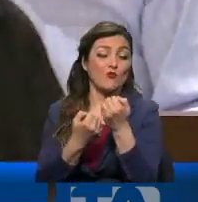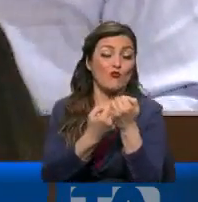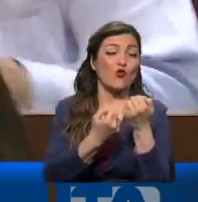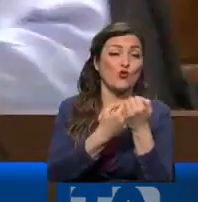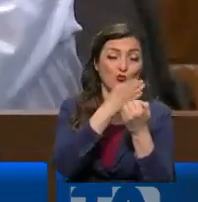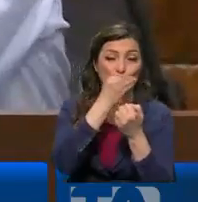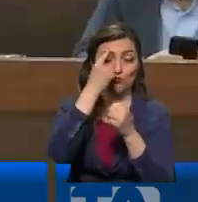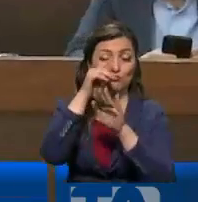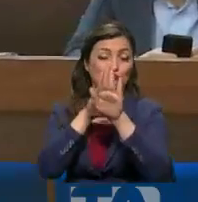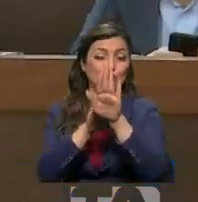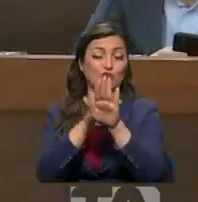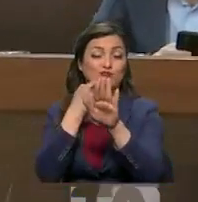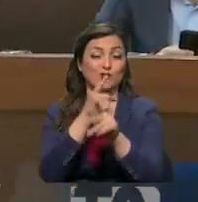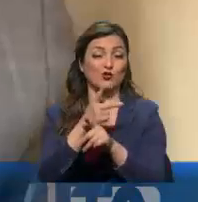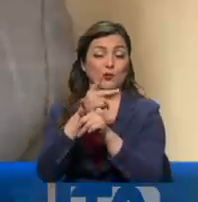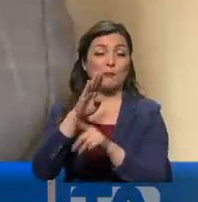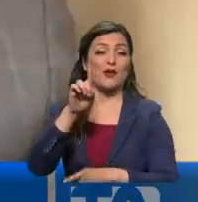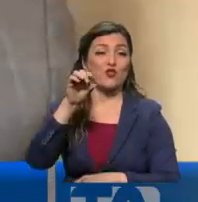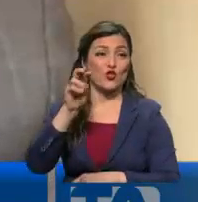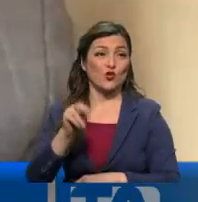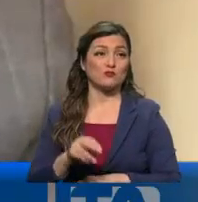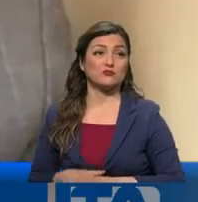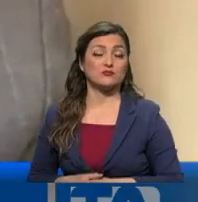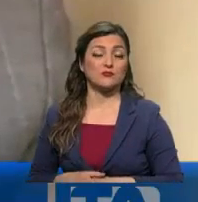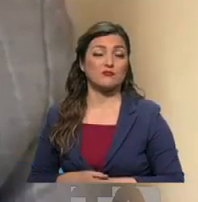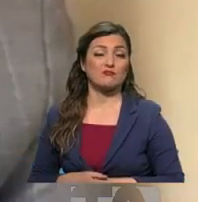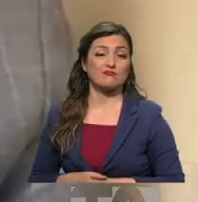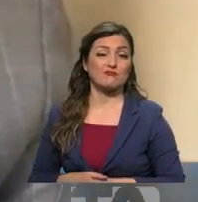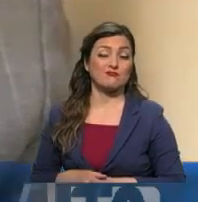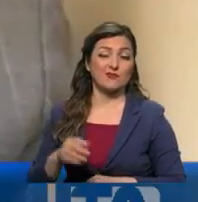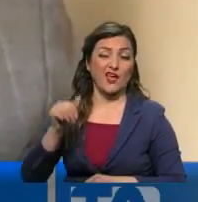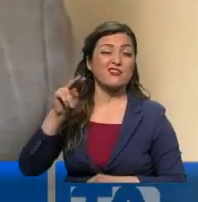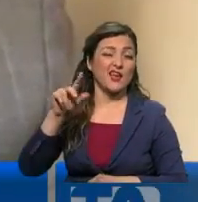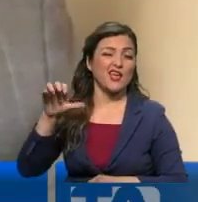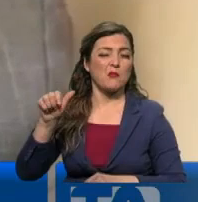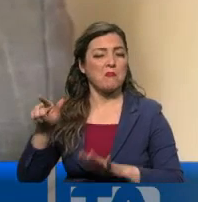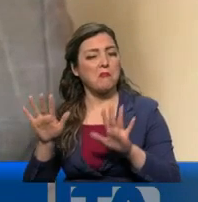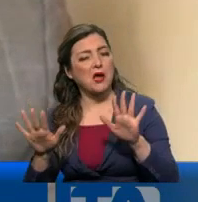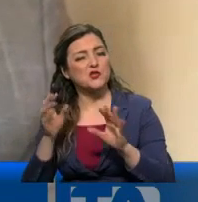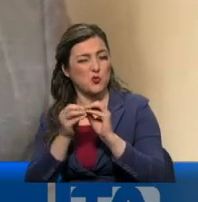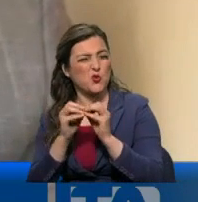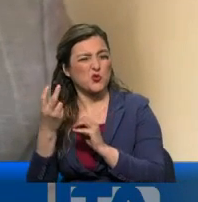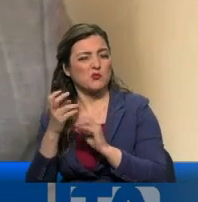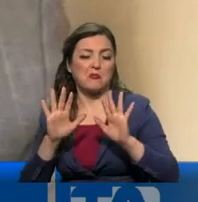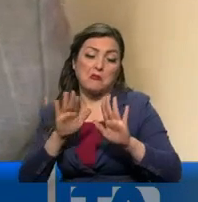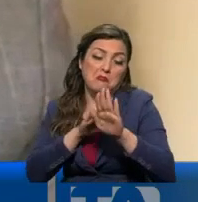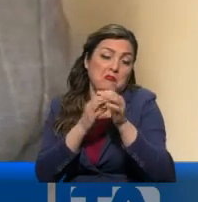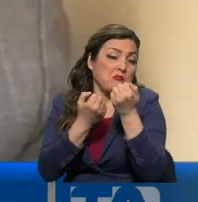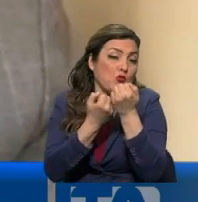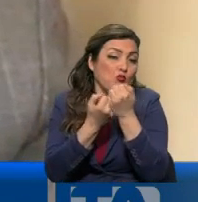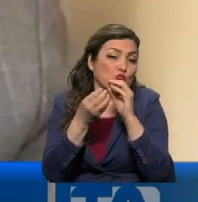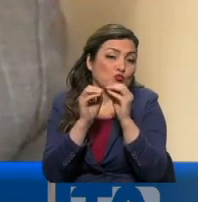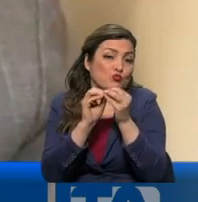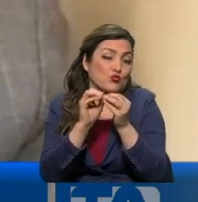del correísmo, dice el concejal Bedón. Parecería que la concejala Analía Ledesma podría tener apoyo del